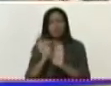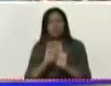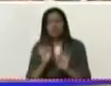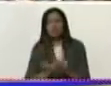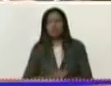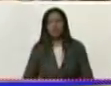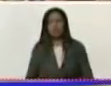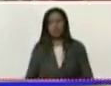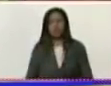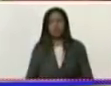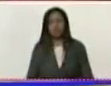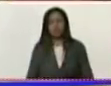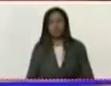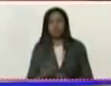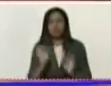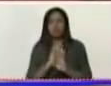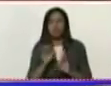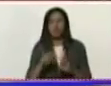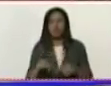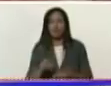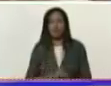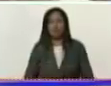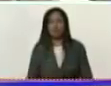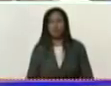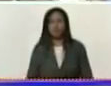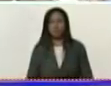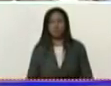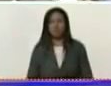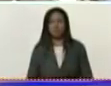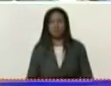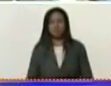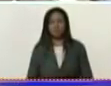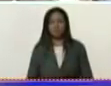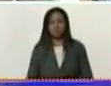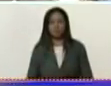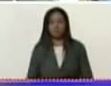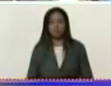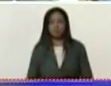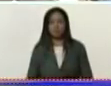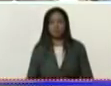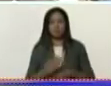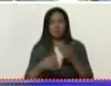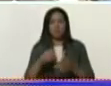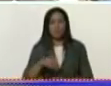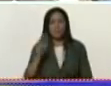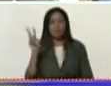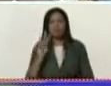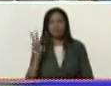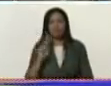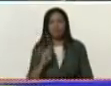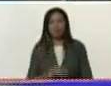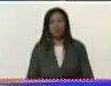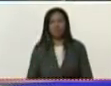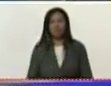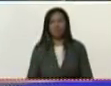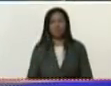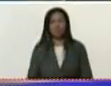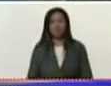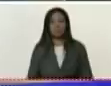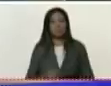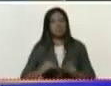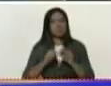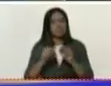fascistas. No pasarán. No pasarán. No pasarán en Venezuela, fascistas.